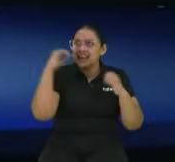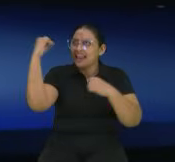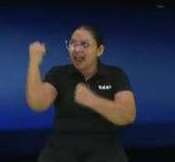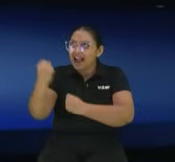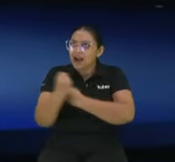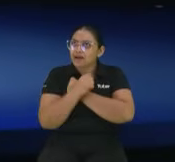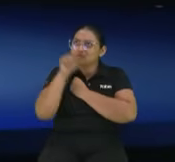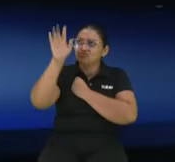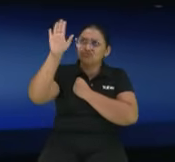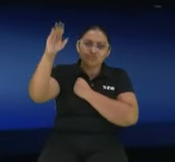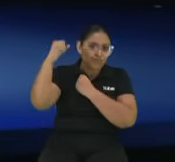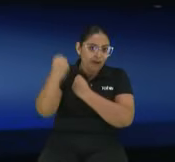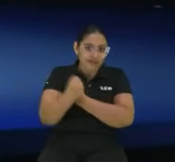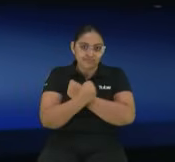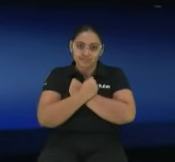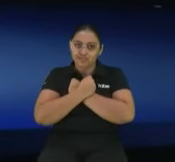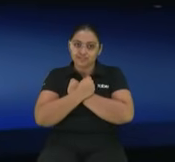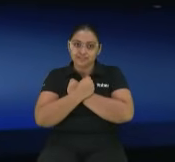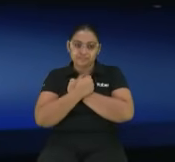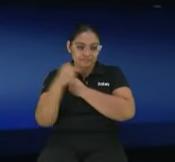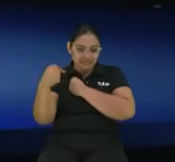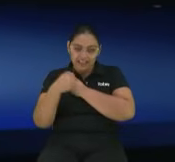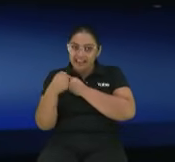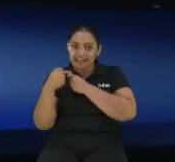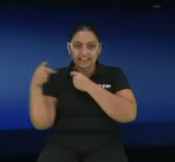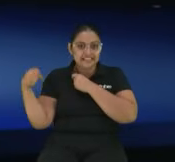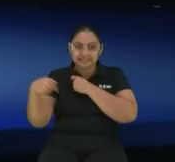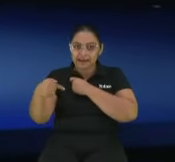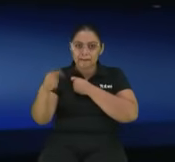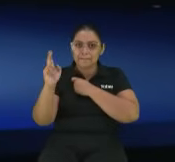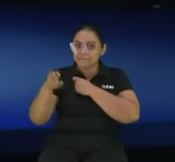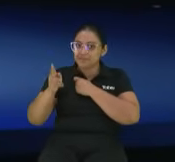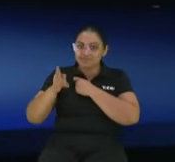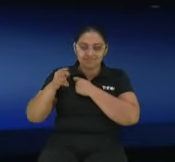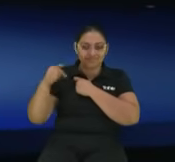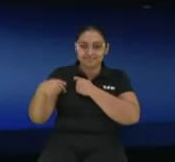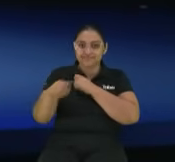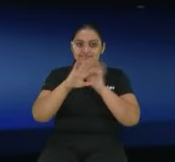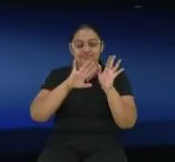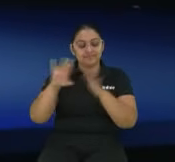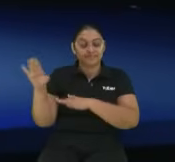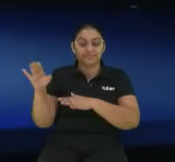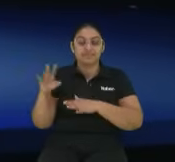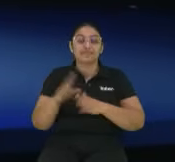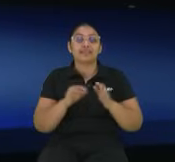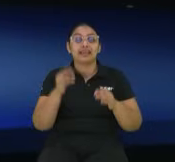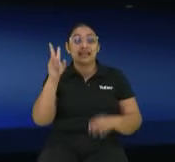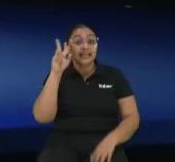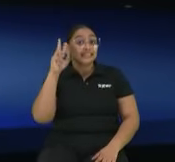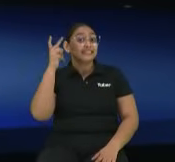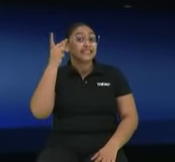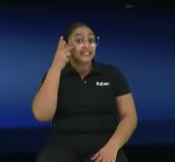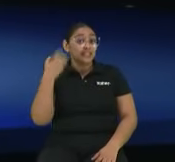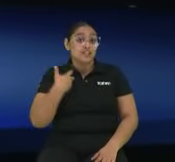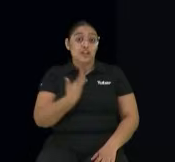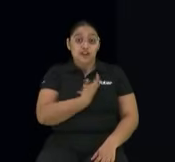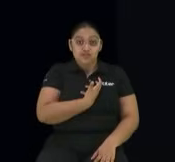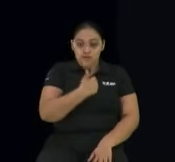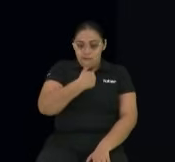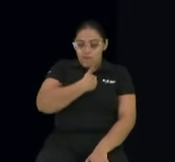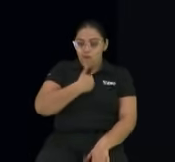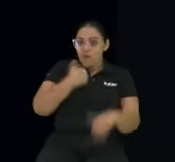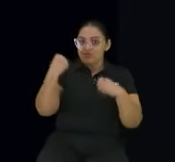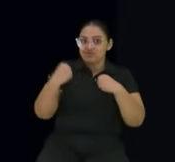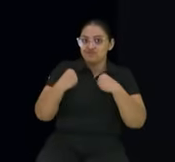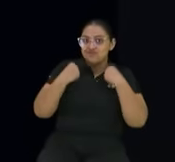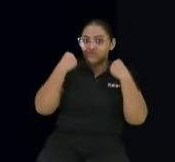de ser Entonces vamos aterrizando en el primer punto nuestra fortaleza no es la misma que la fortaleza de